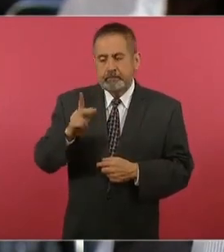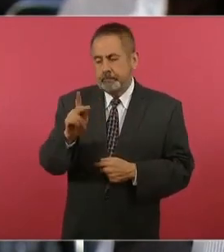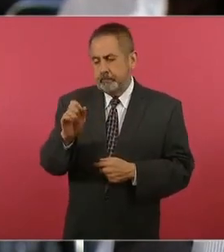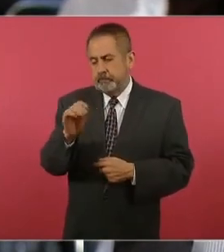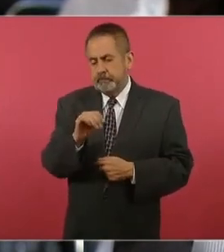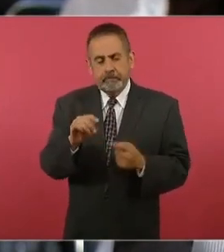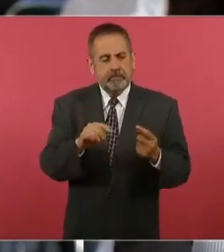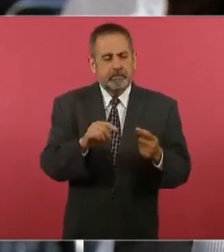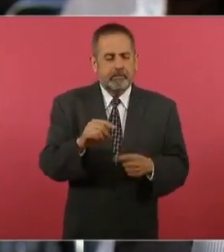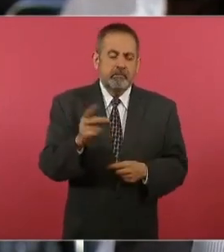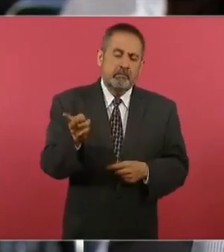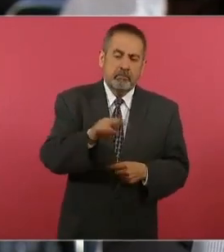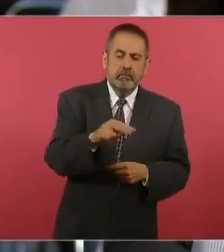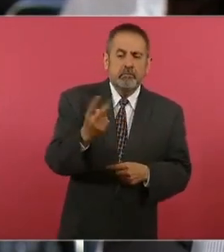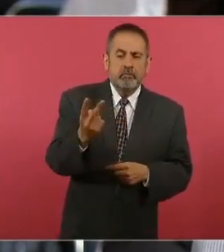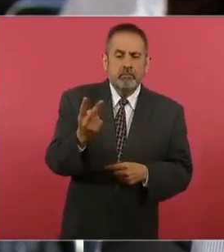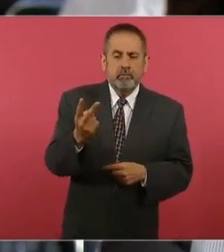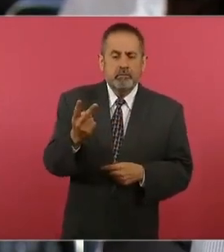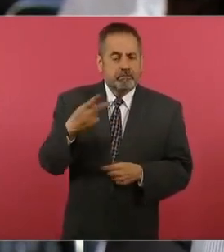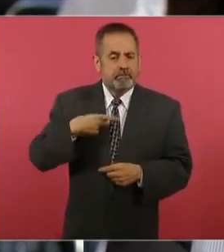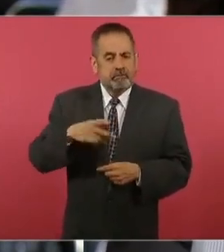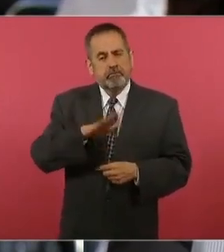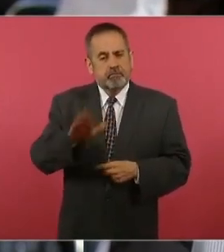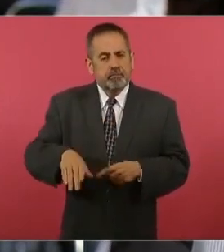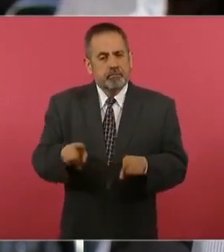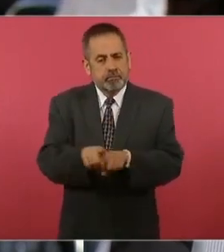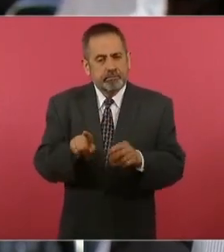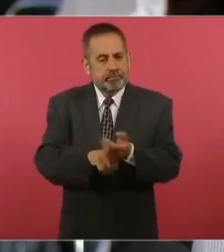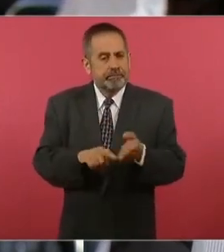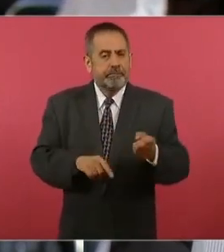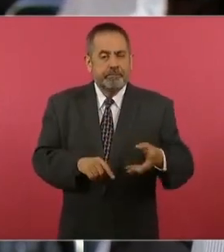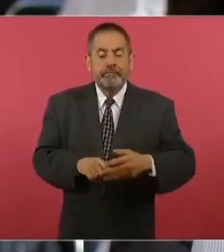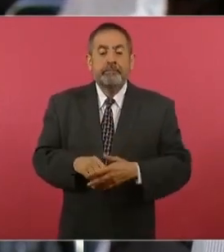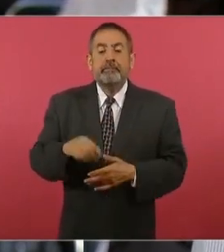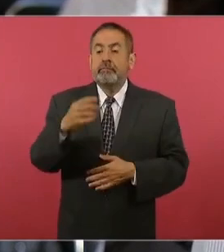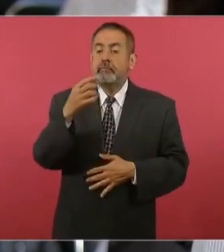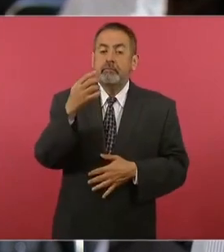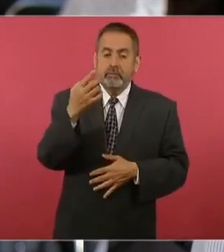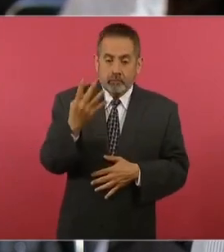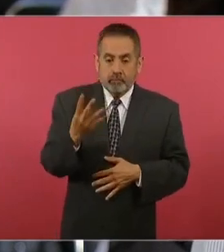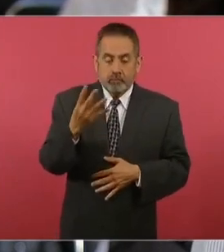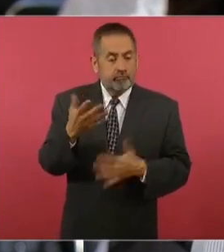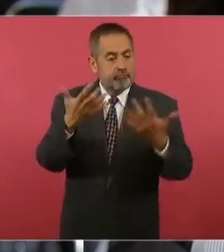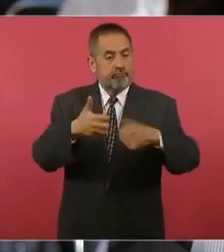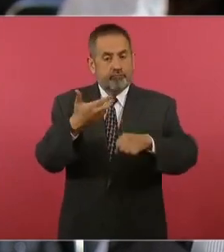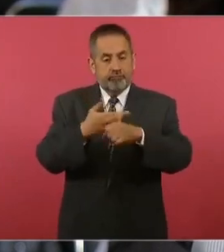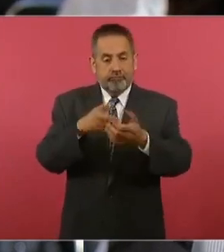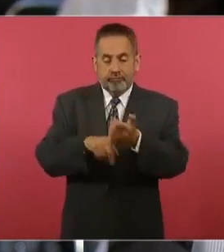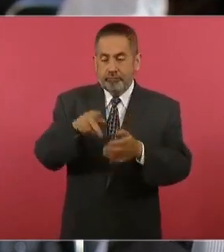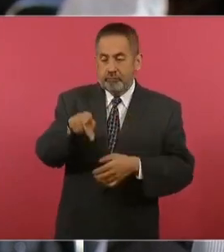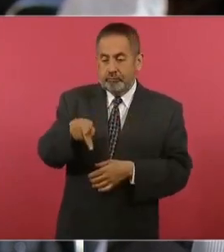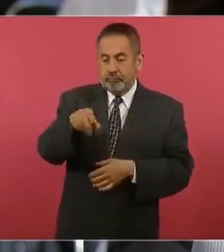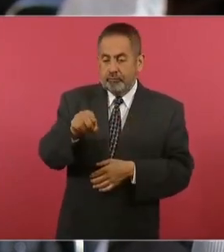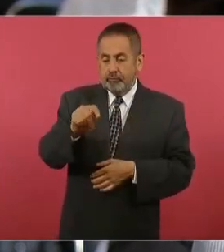2 de BMCI y 4 de la empresa Cotemar.